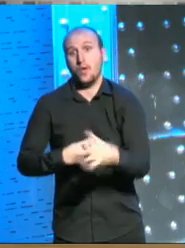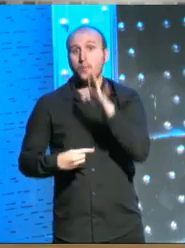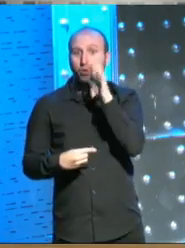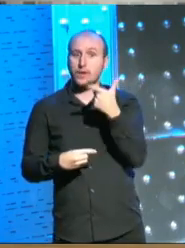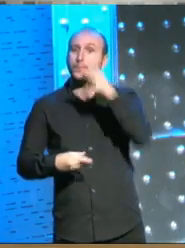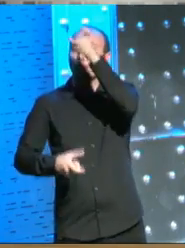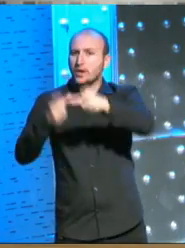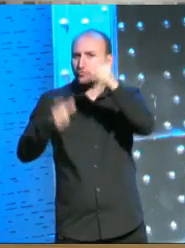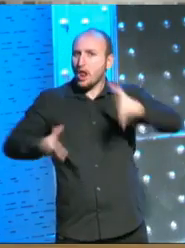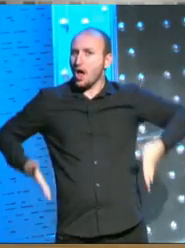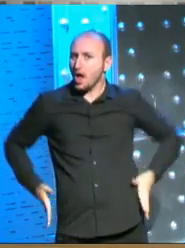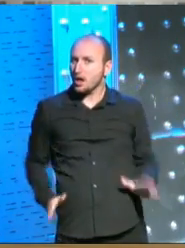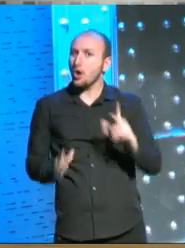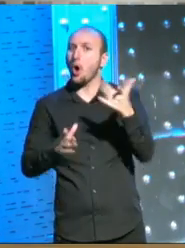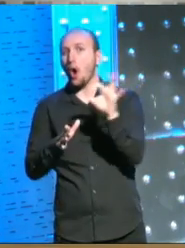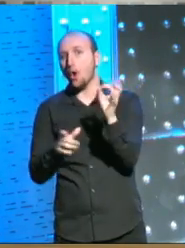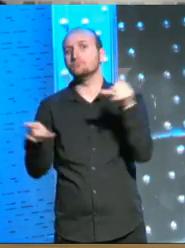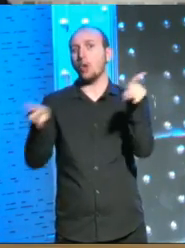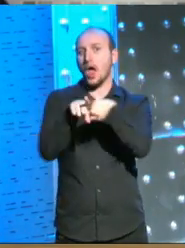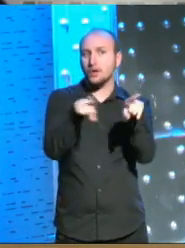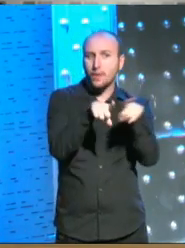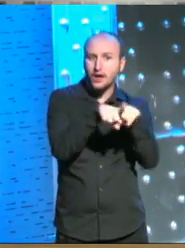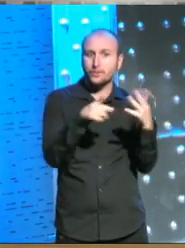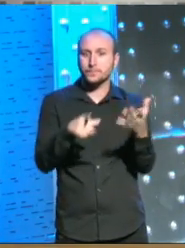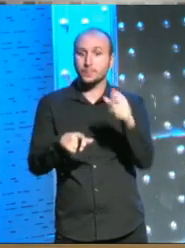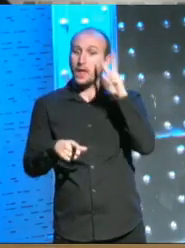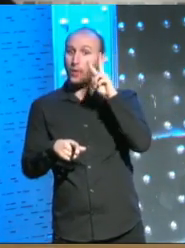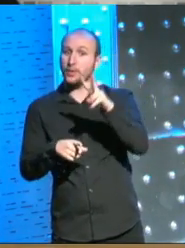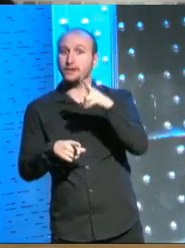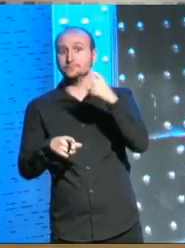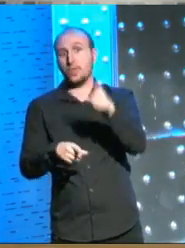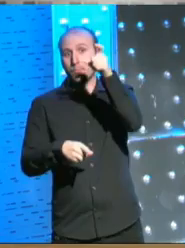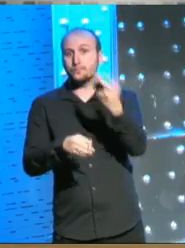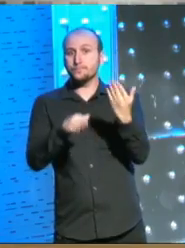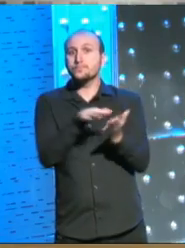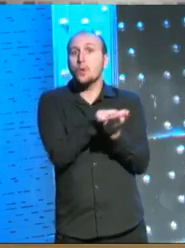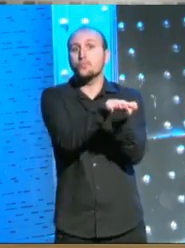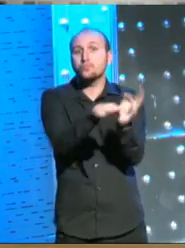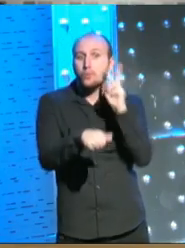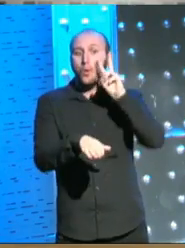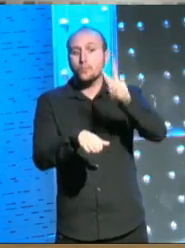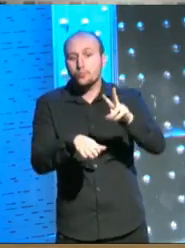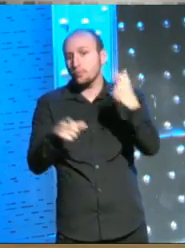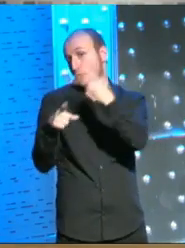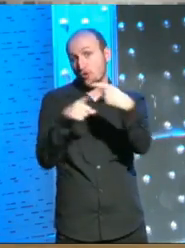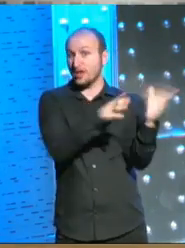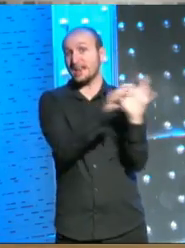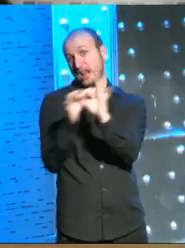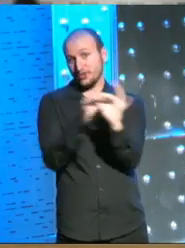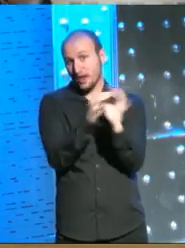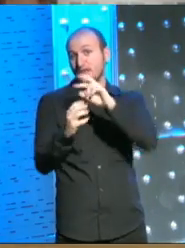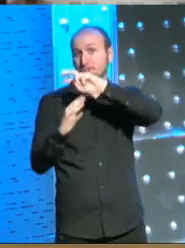a un hermano, a una quieren ver al hermano fallecido, y los mediums y el espiritismo y todo eso, y hay